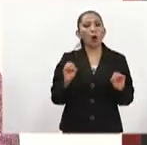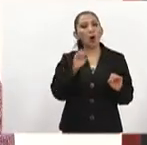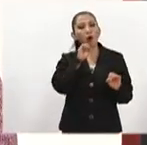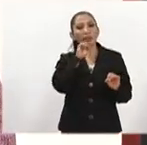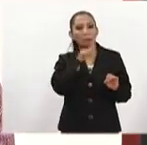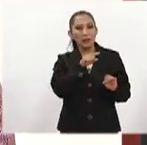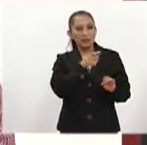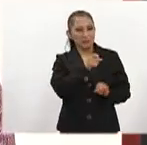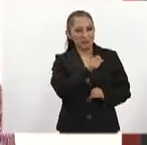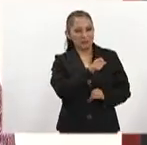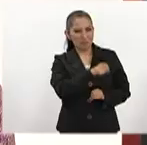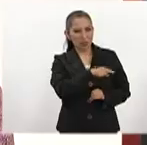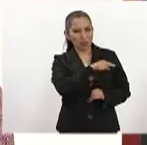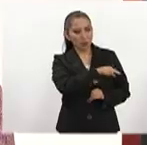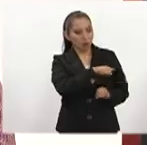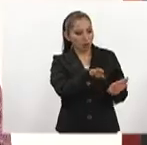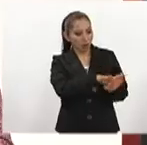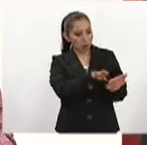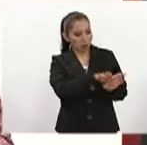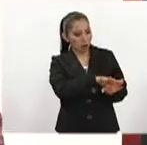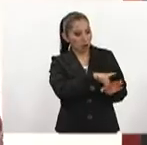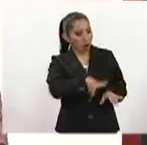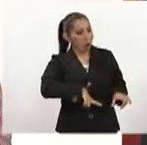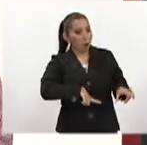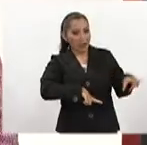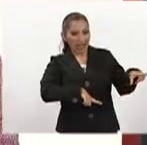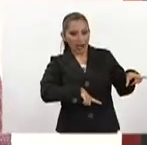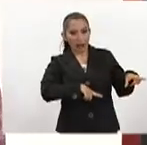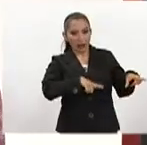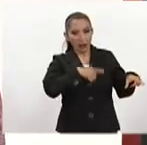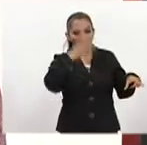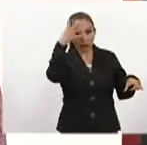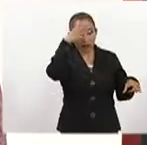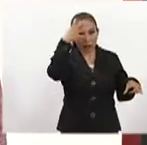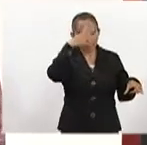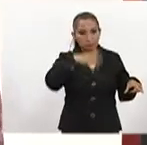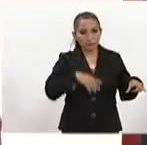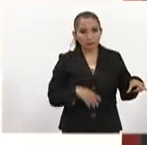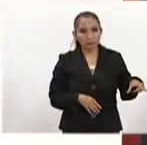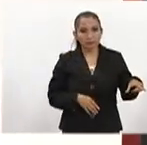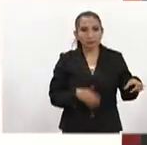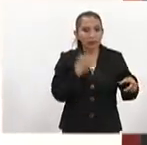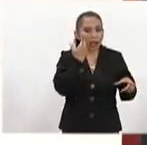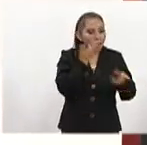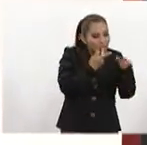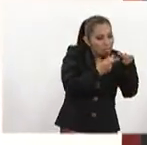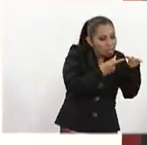también parte de cómo el gobierno, particularmente de Trump, está